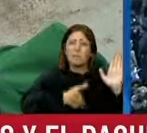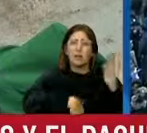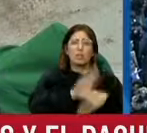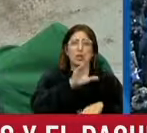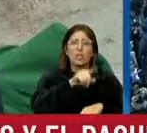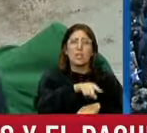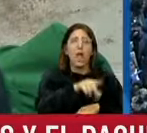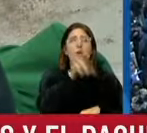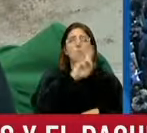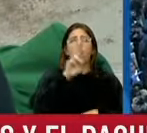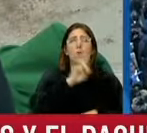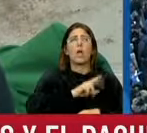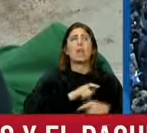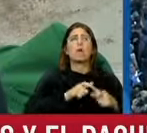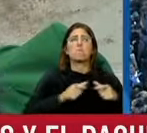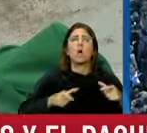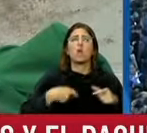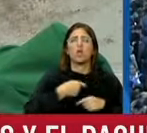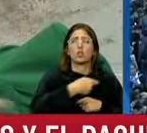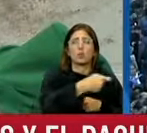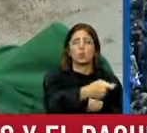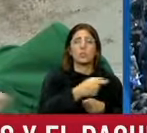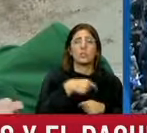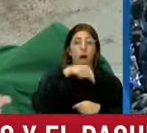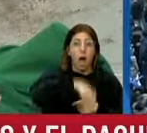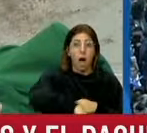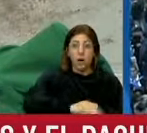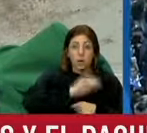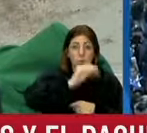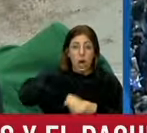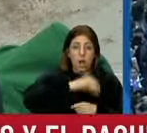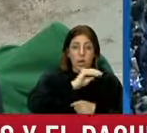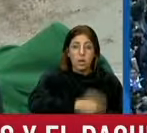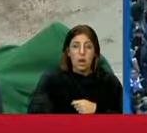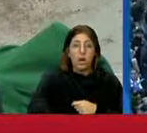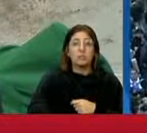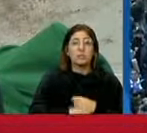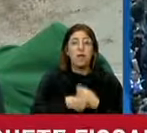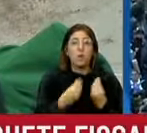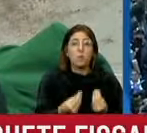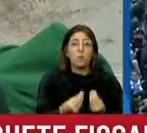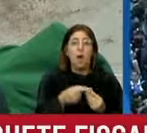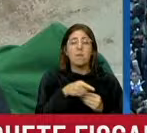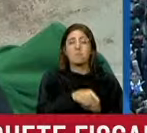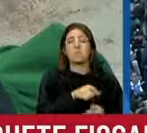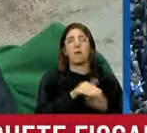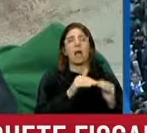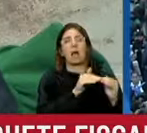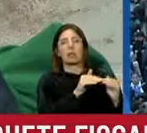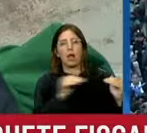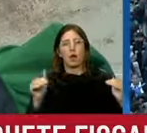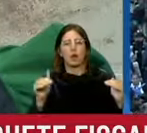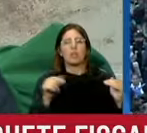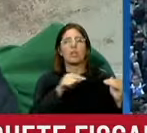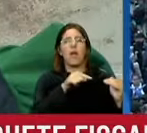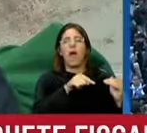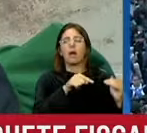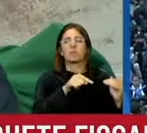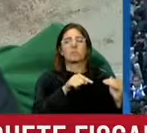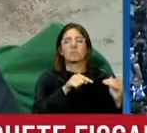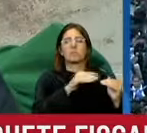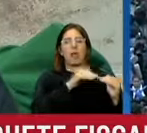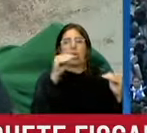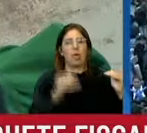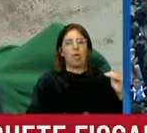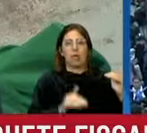Máximo, ¿a quién le ganó? Ganó el PJ con un grupo de dirigentes que se borran ahora, que dicen que están enfrentados, pero